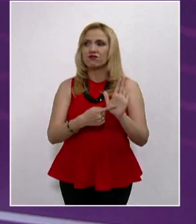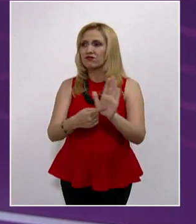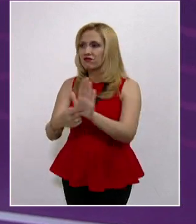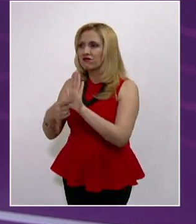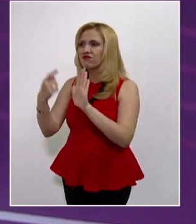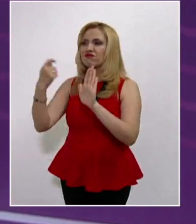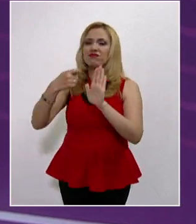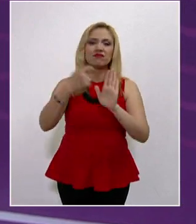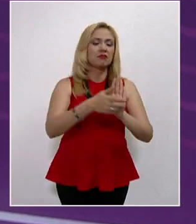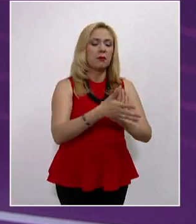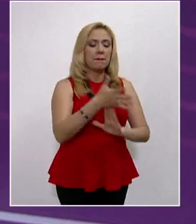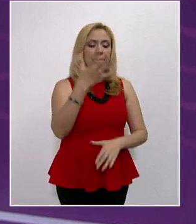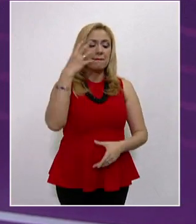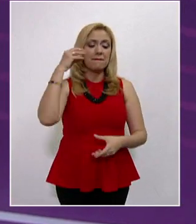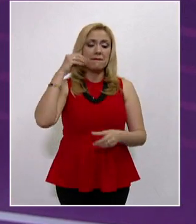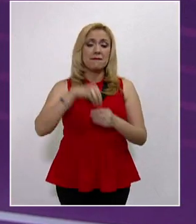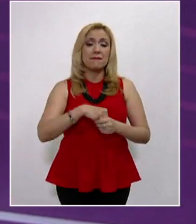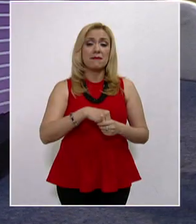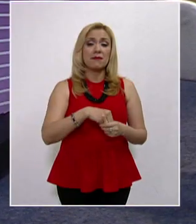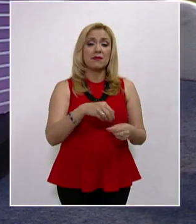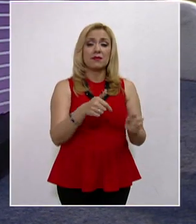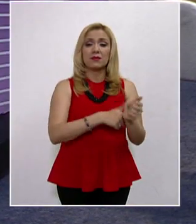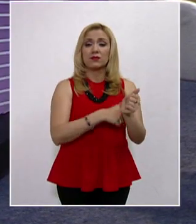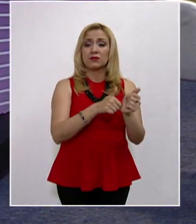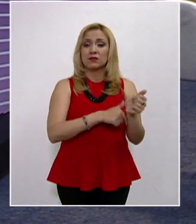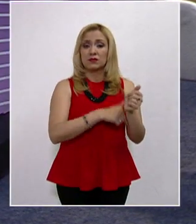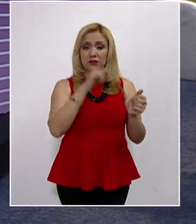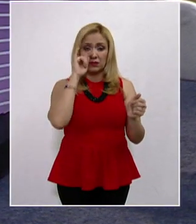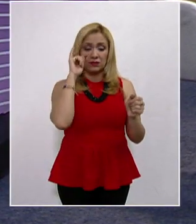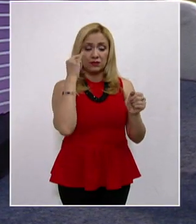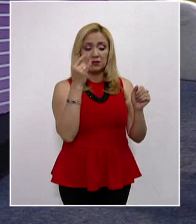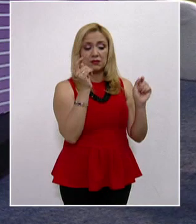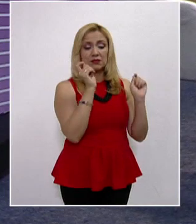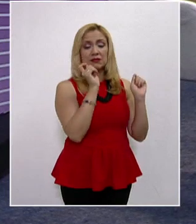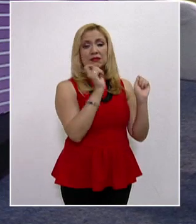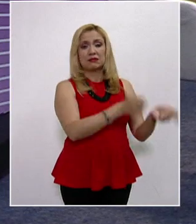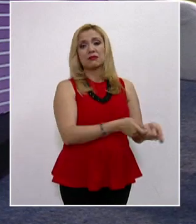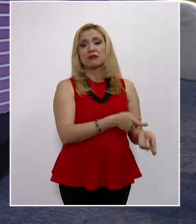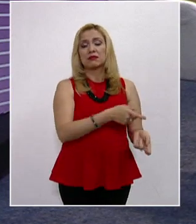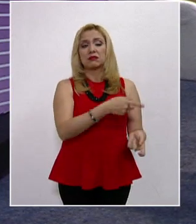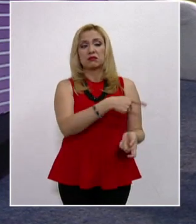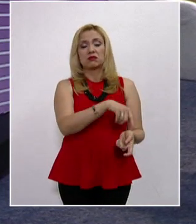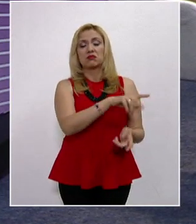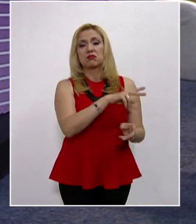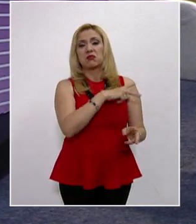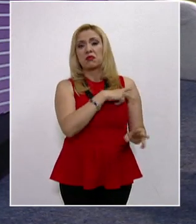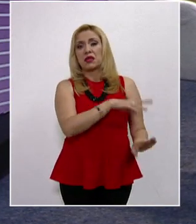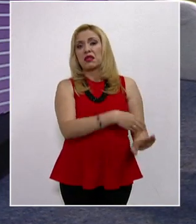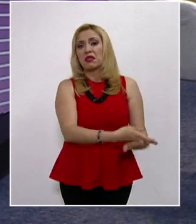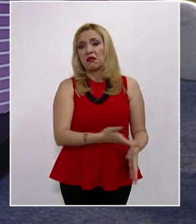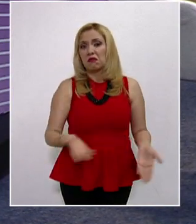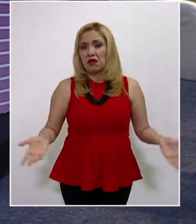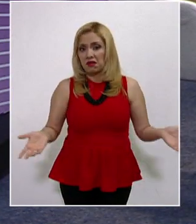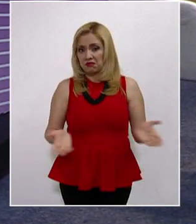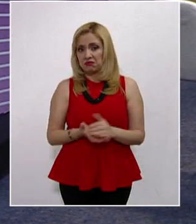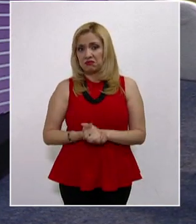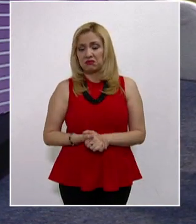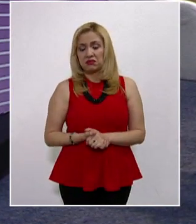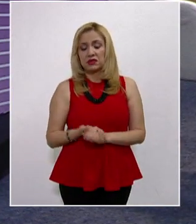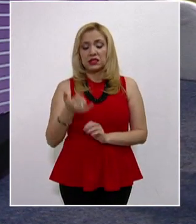rendición de cuentas real, son procesos muy opacos para las víctimas. Pero